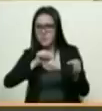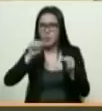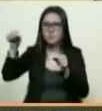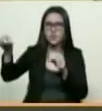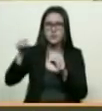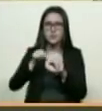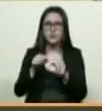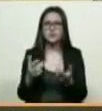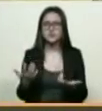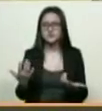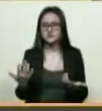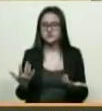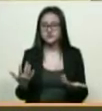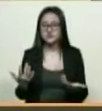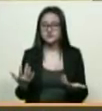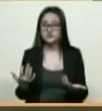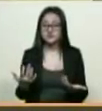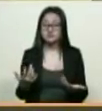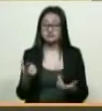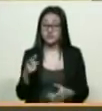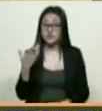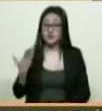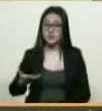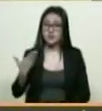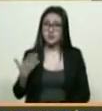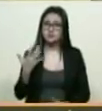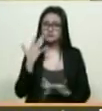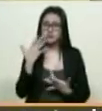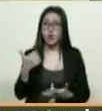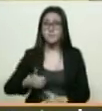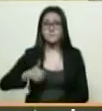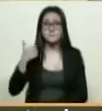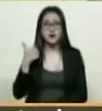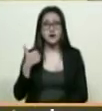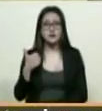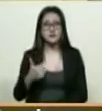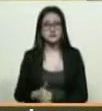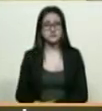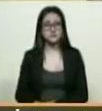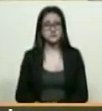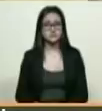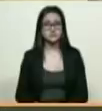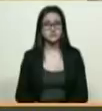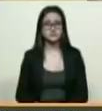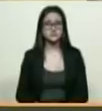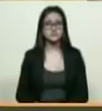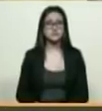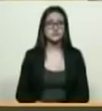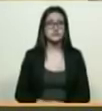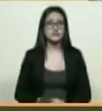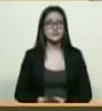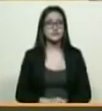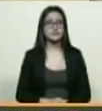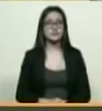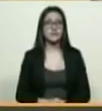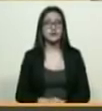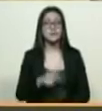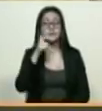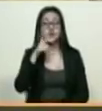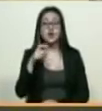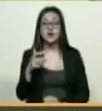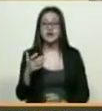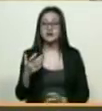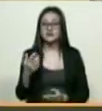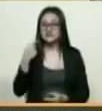la presencia afro es una de las que está más visible, ¿no? Pero el día de hoy, por ejemplo, han venido las estatuas vivientes, han venido